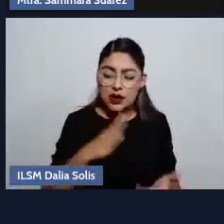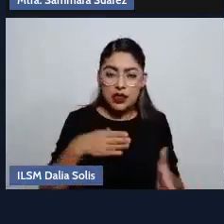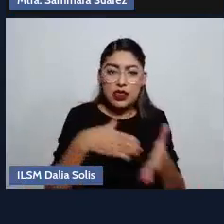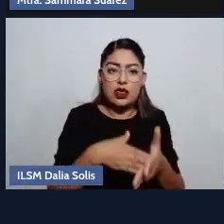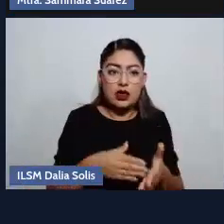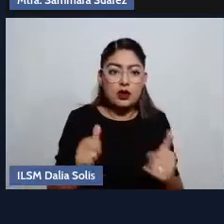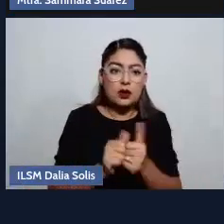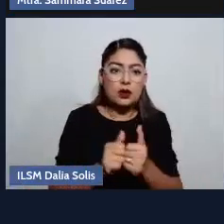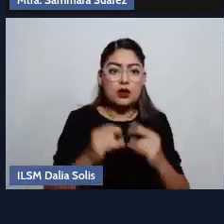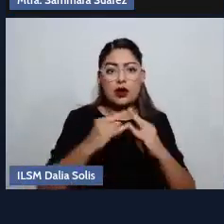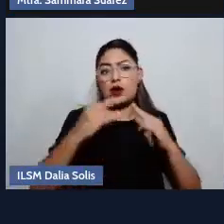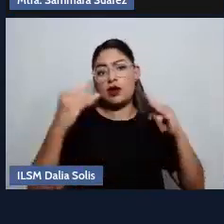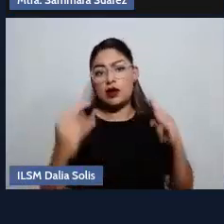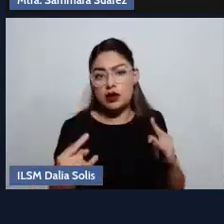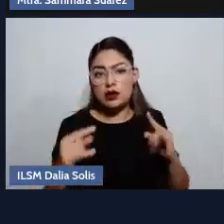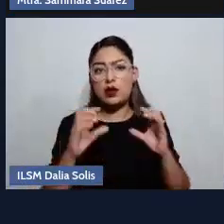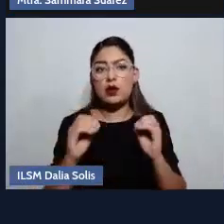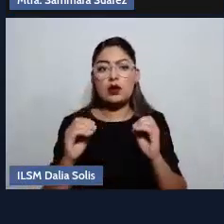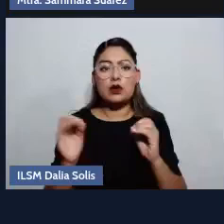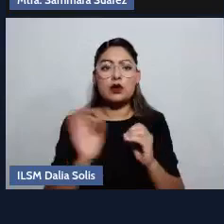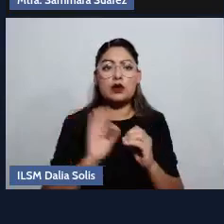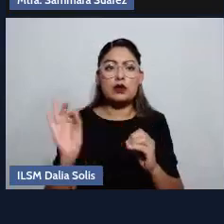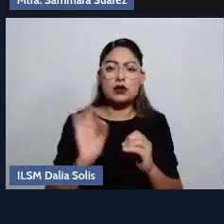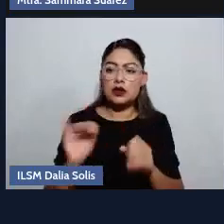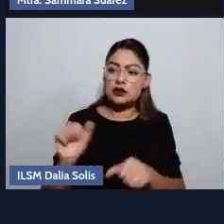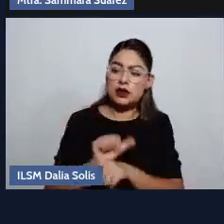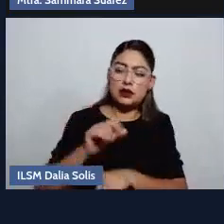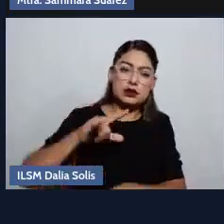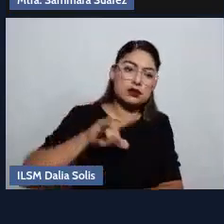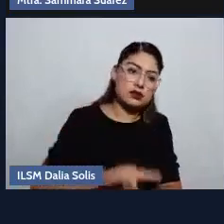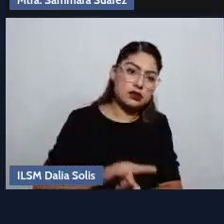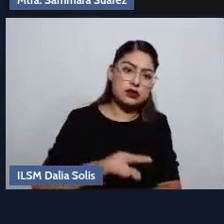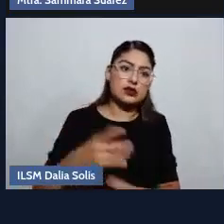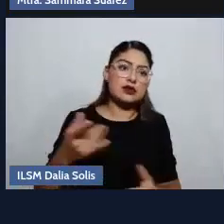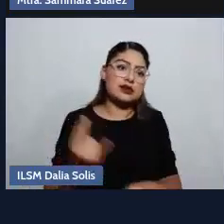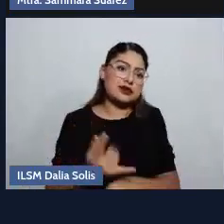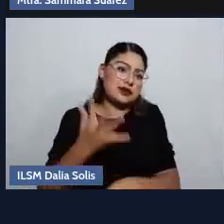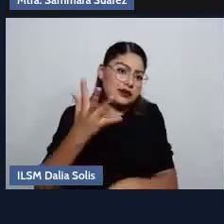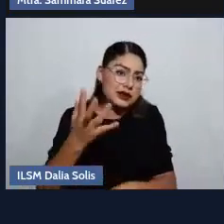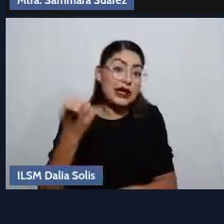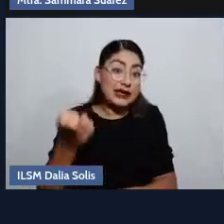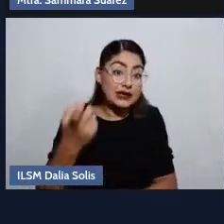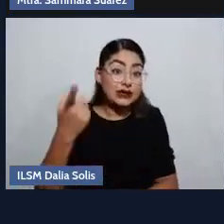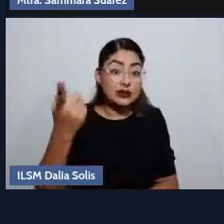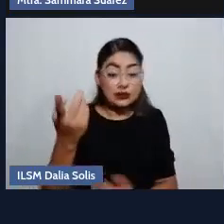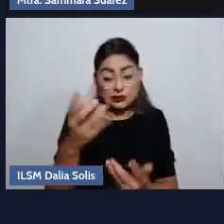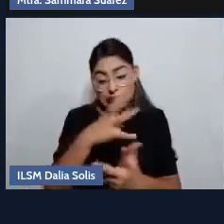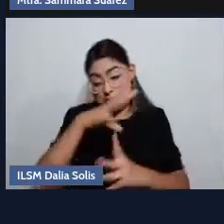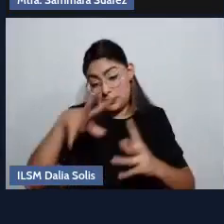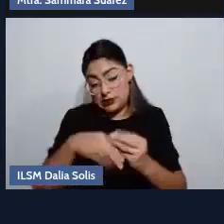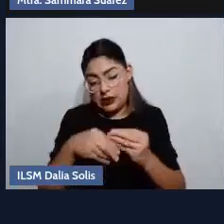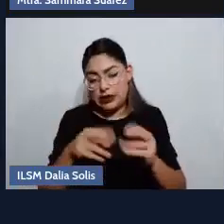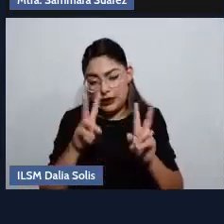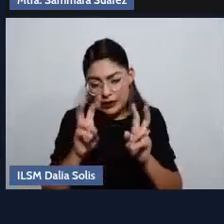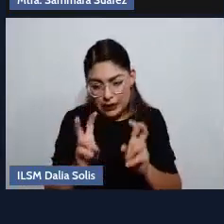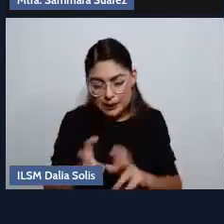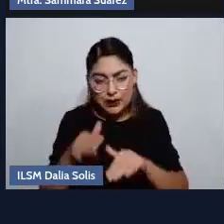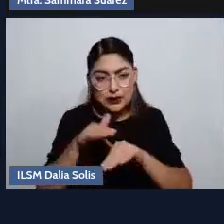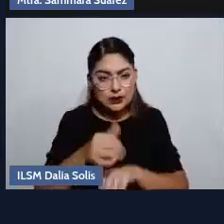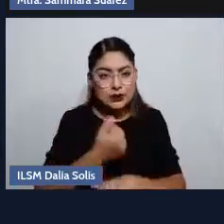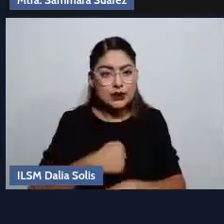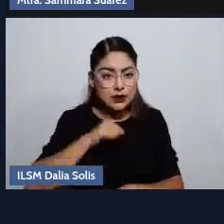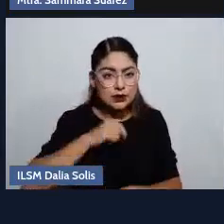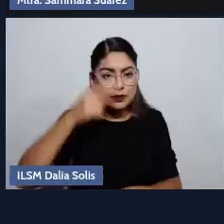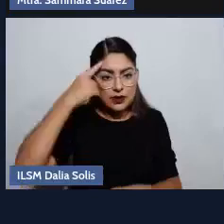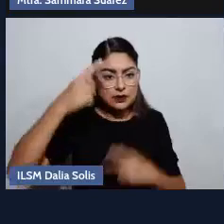ambulante. Entonces, todo eso también tenemos que verlo en la salud integral. O sea, tú decías, claro, una parte recae en la persona, pero ¿qué pasa también en